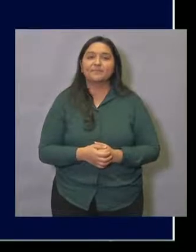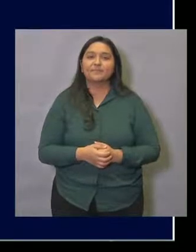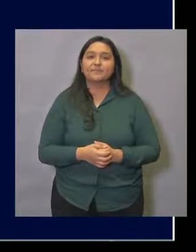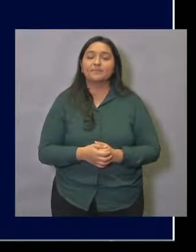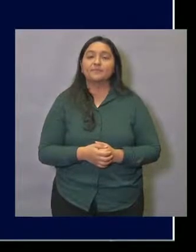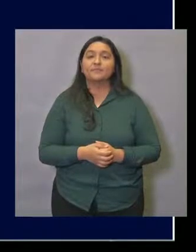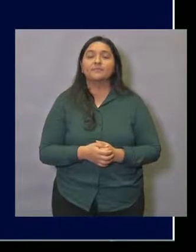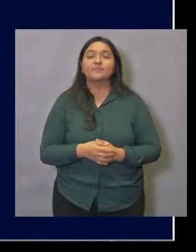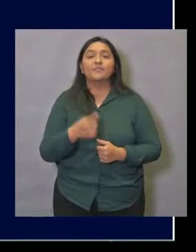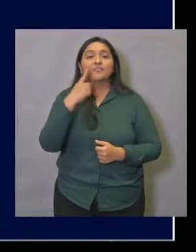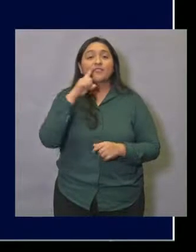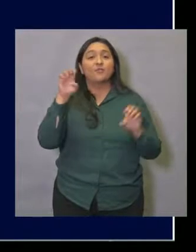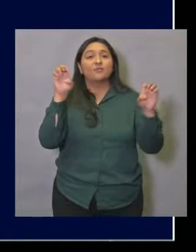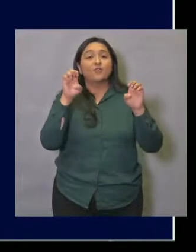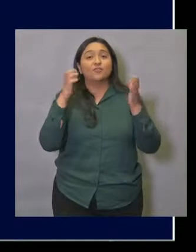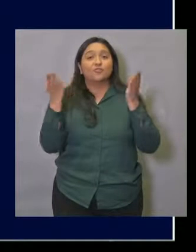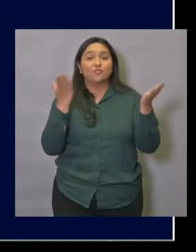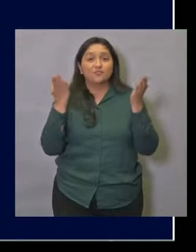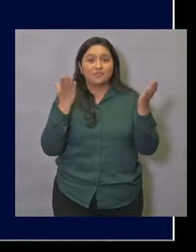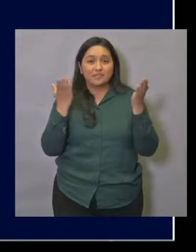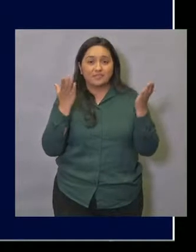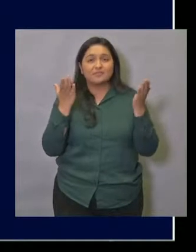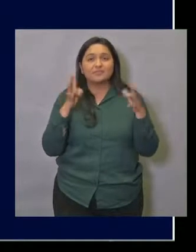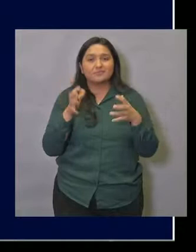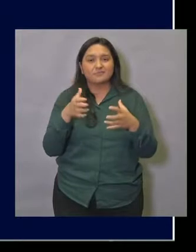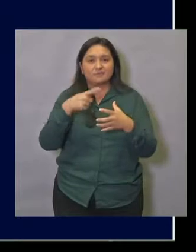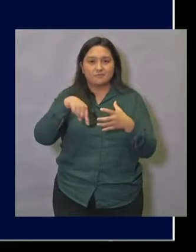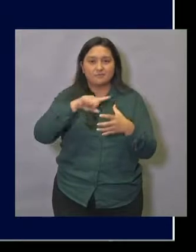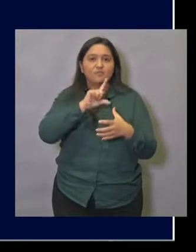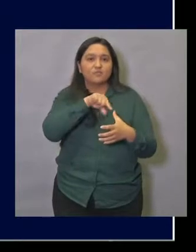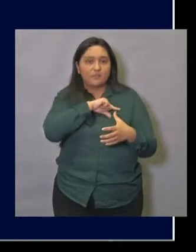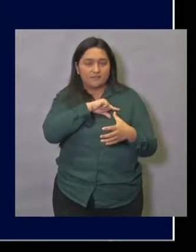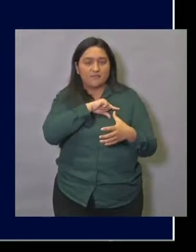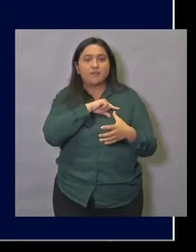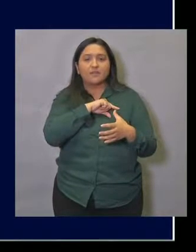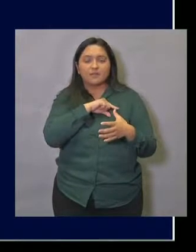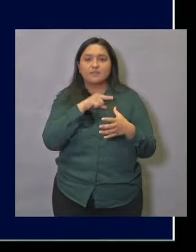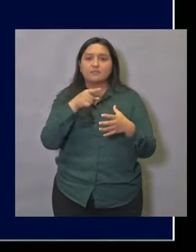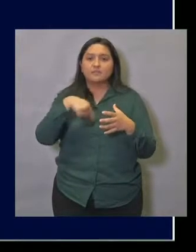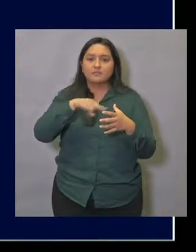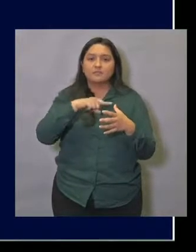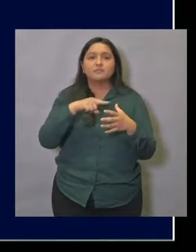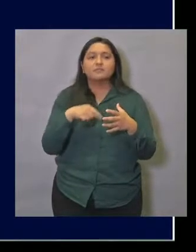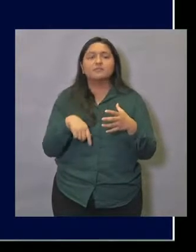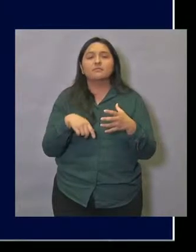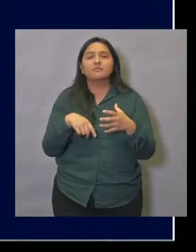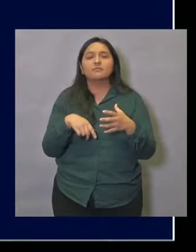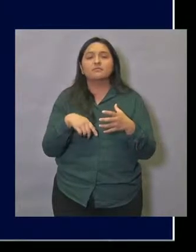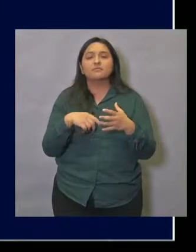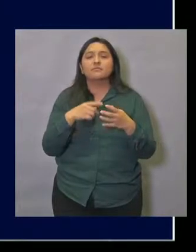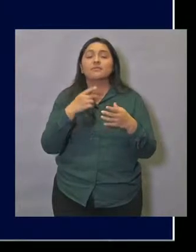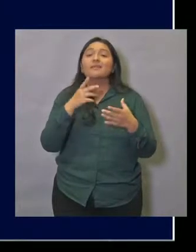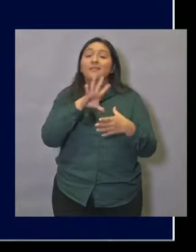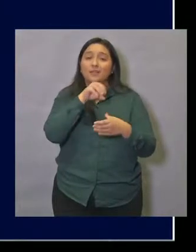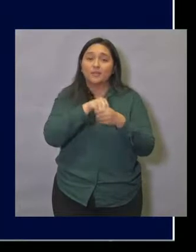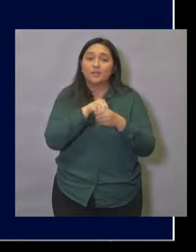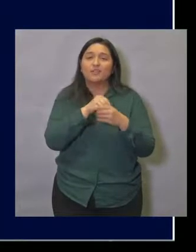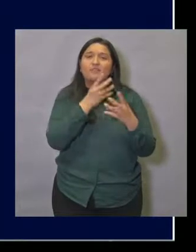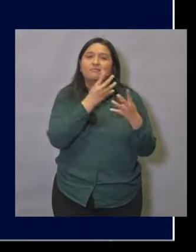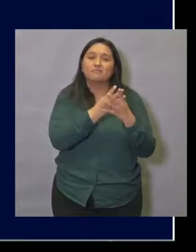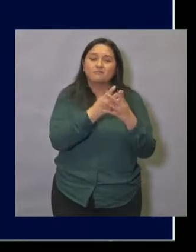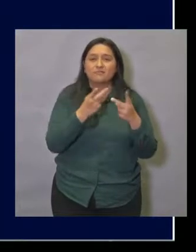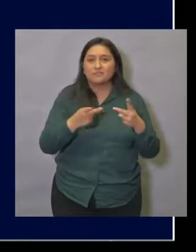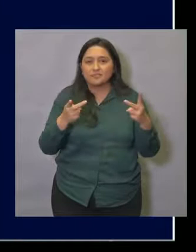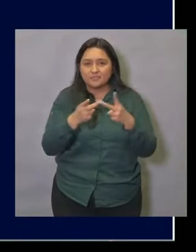de servicios de emergencia y primeros auxilios, las agencias, incluidos los tribunales y las instalaciones correccionales, se